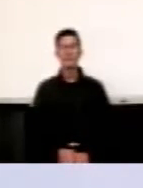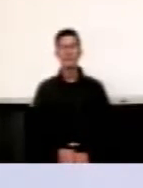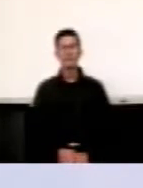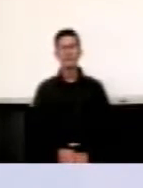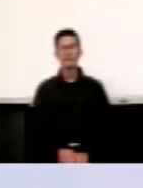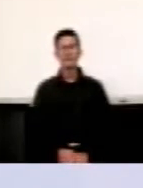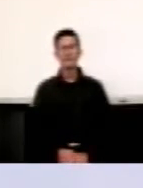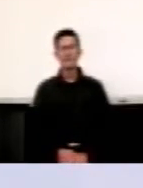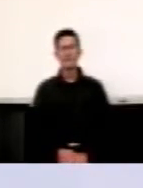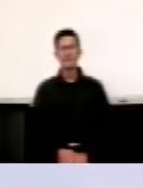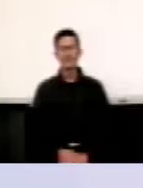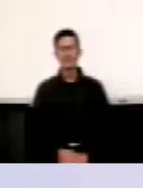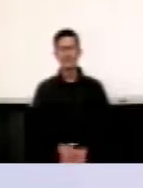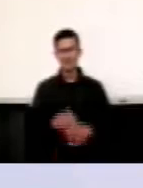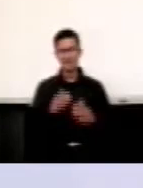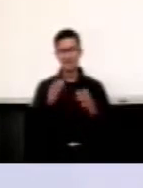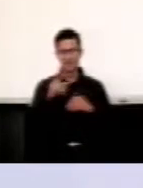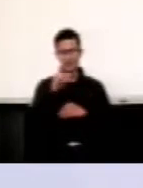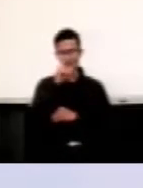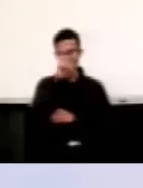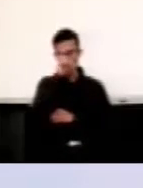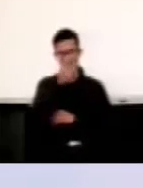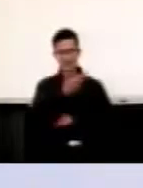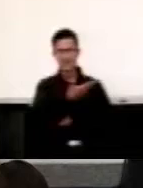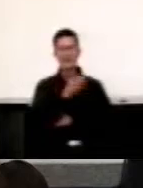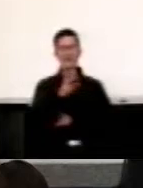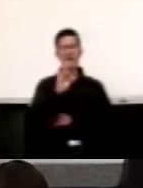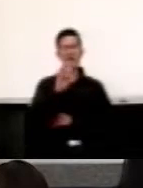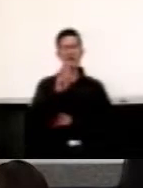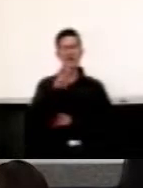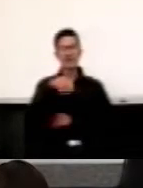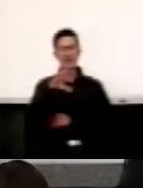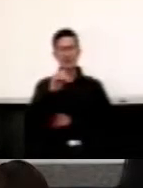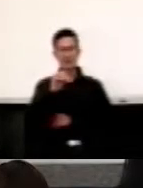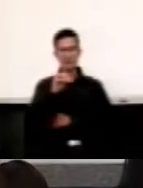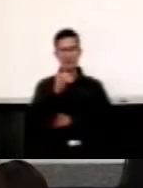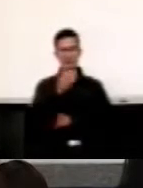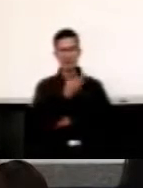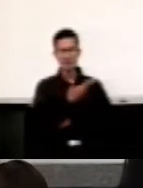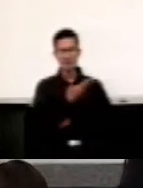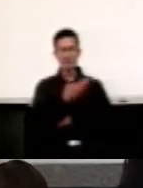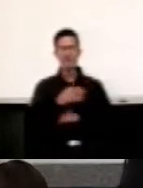nuestro siguiente comentarista es el doctor Fernando Barrientos del Monte,